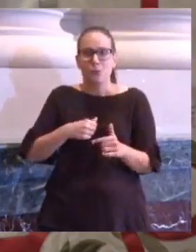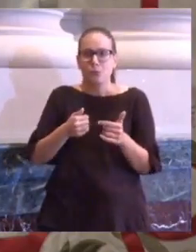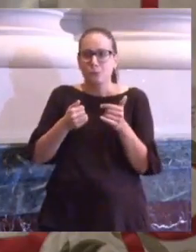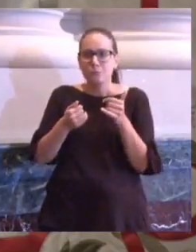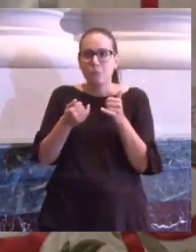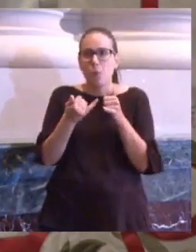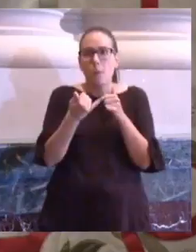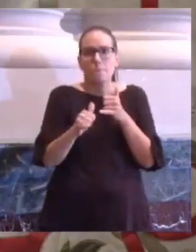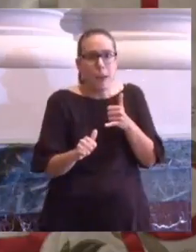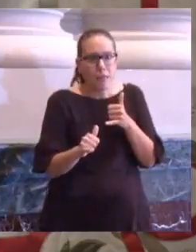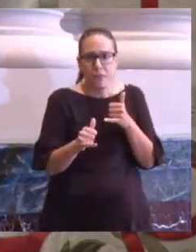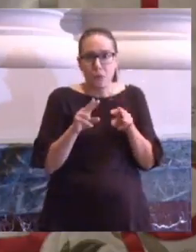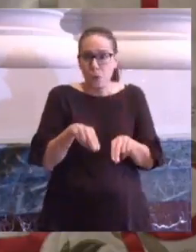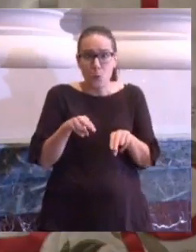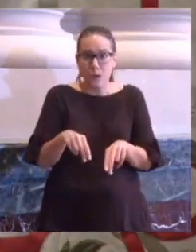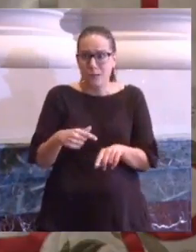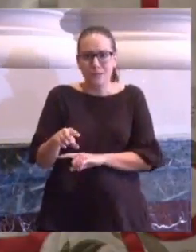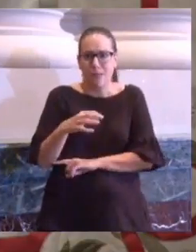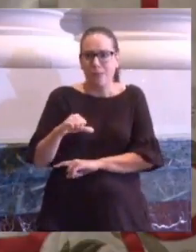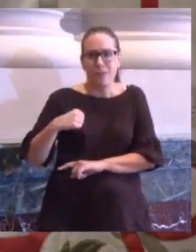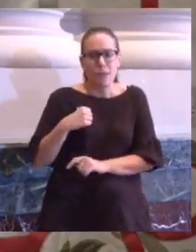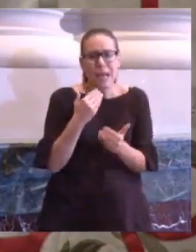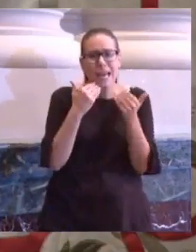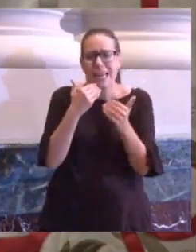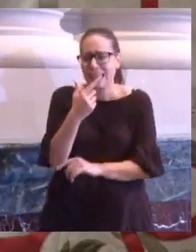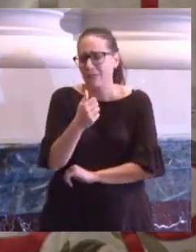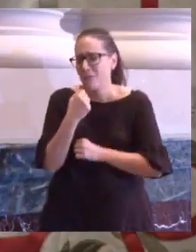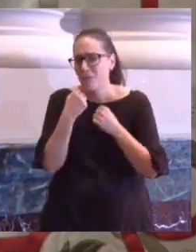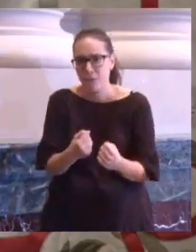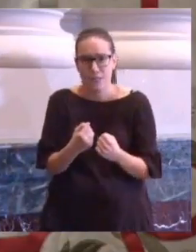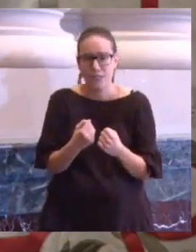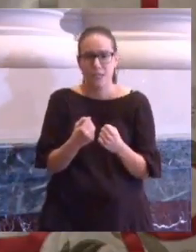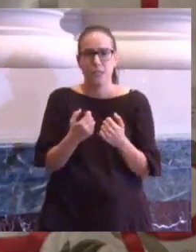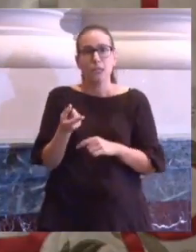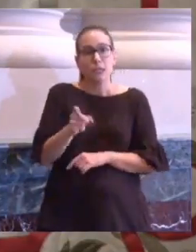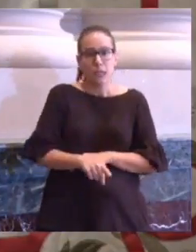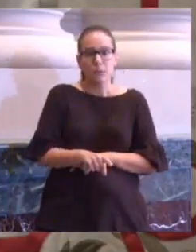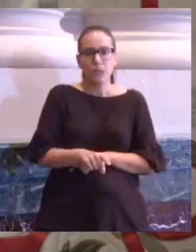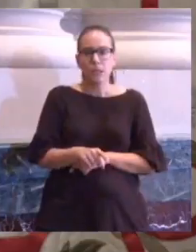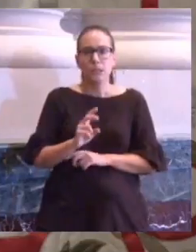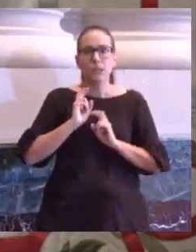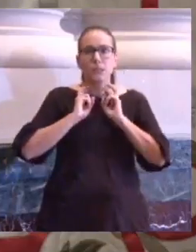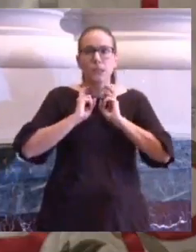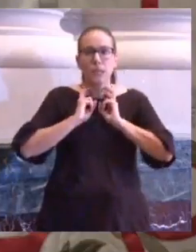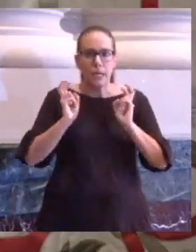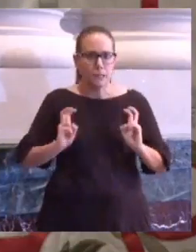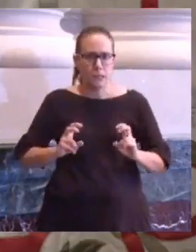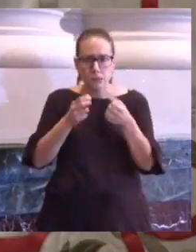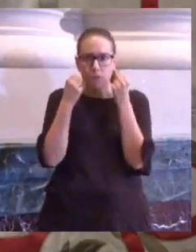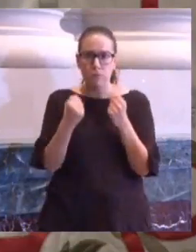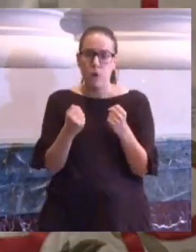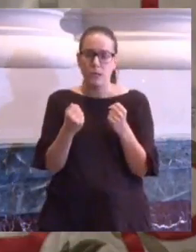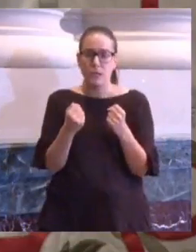cuanto a la deuda de gratitud que tenemos contraído con ellos, y ha sometido también a un estrés en muchas ocasiones insoportable a